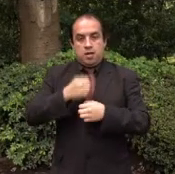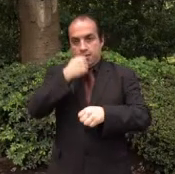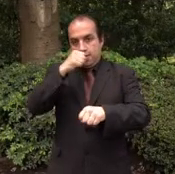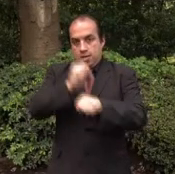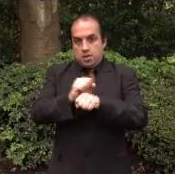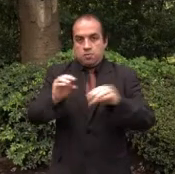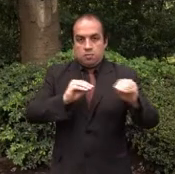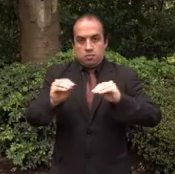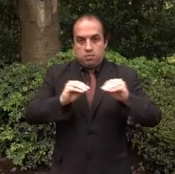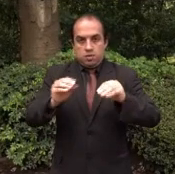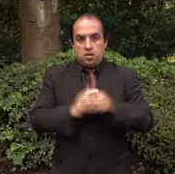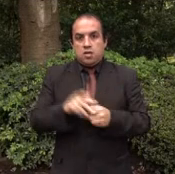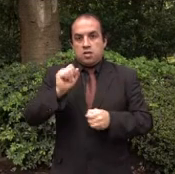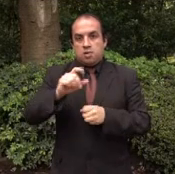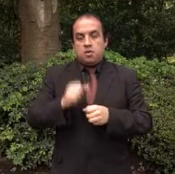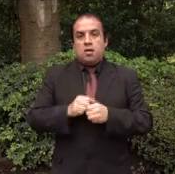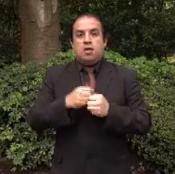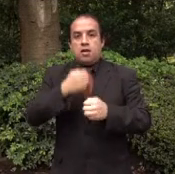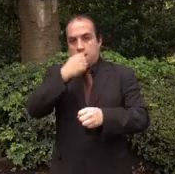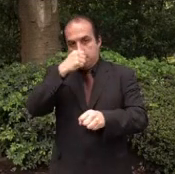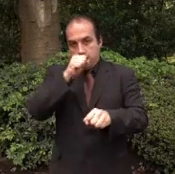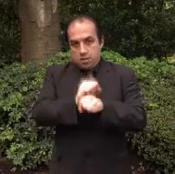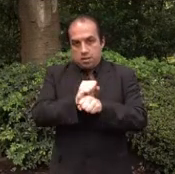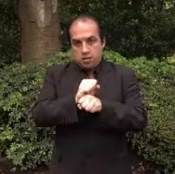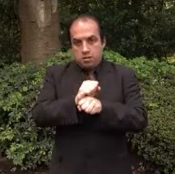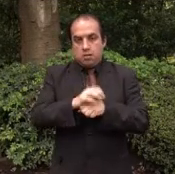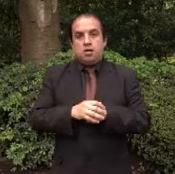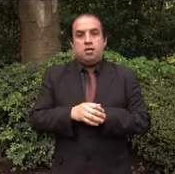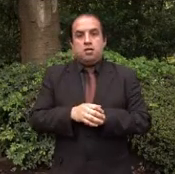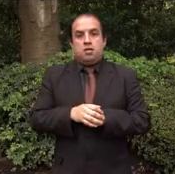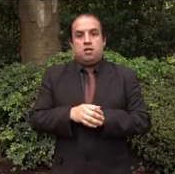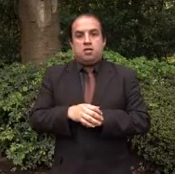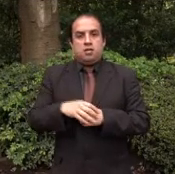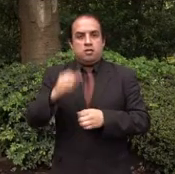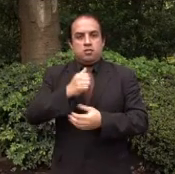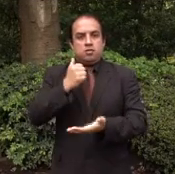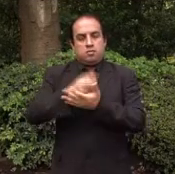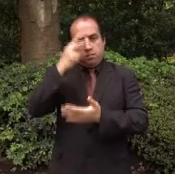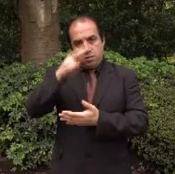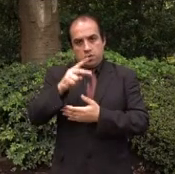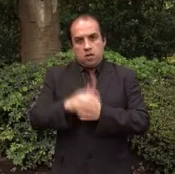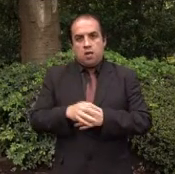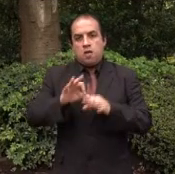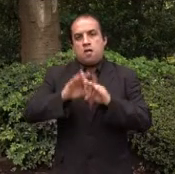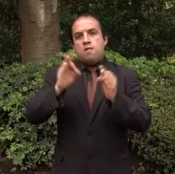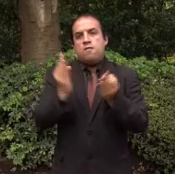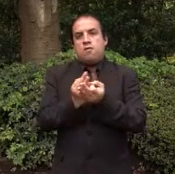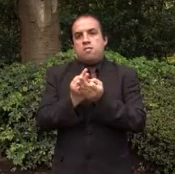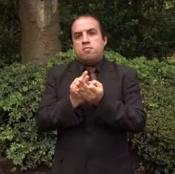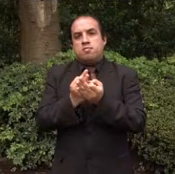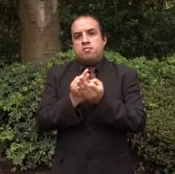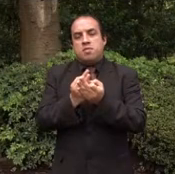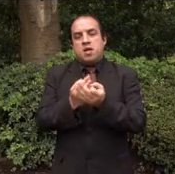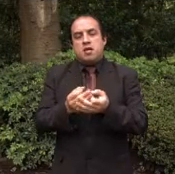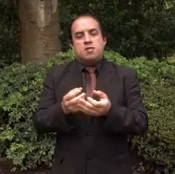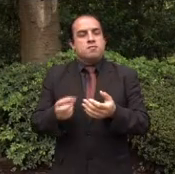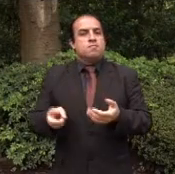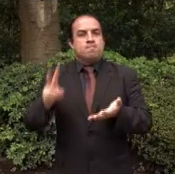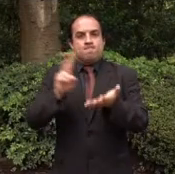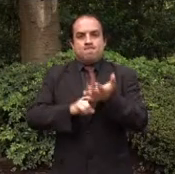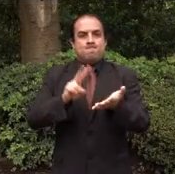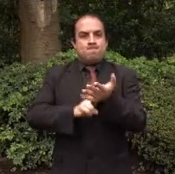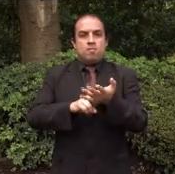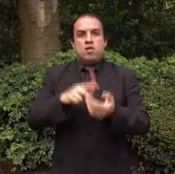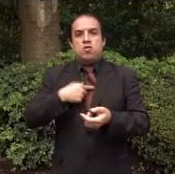y, por supuesto, la Secretaría de Obras de la Ciudad de México. De manera relevante, reitero, la cooperación en